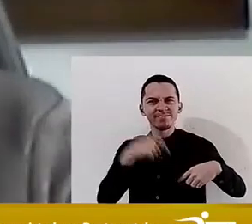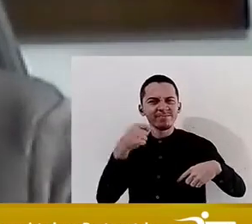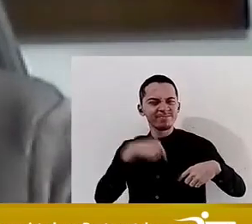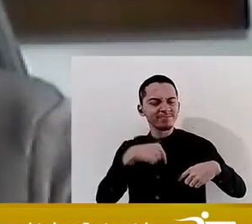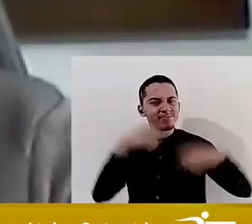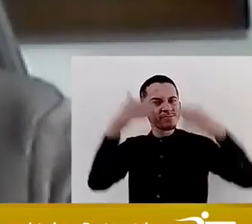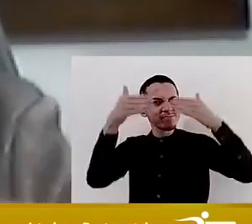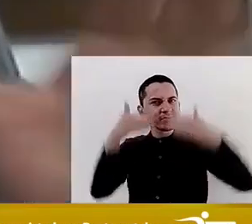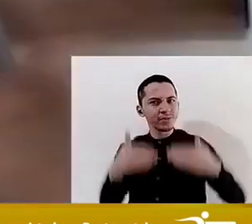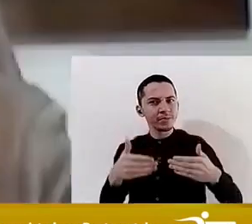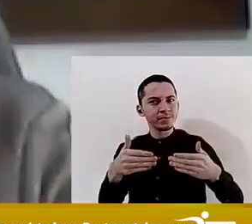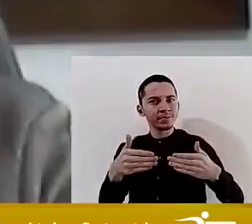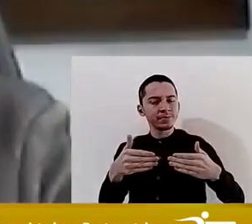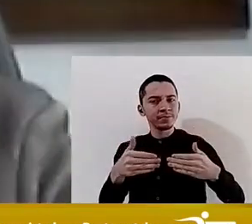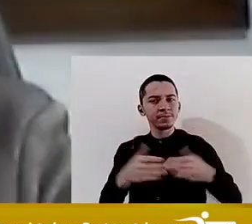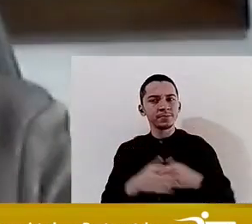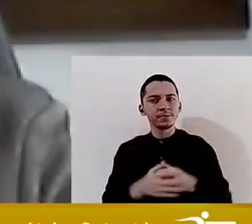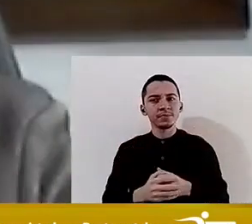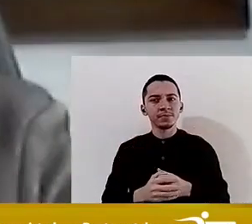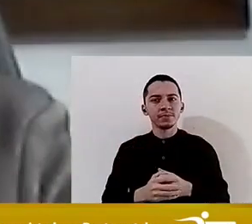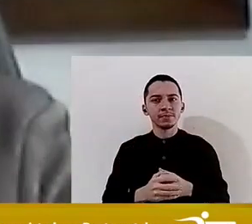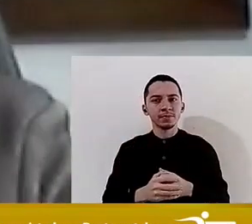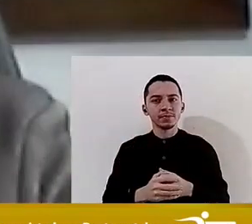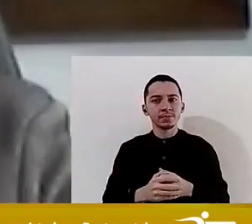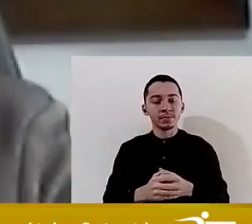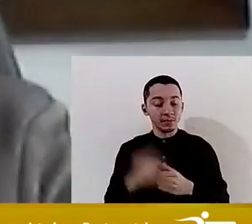obstáculos no se quitan del campo.